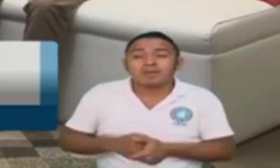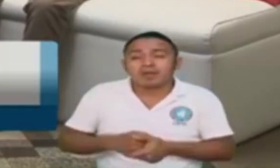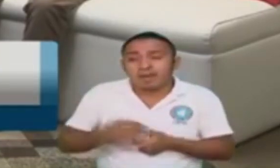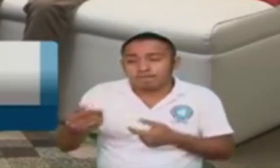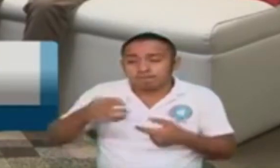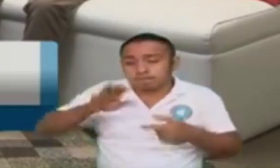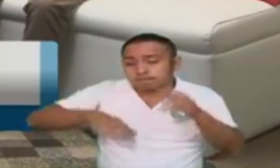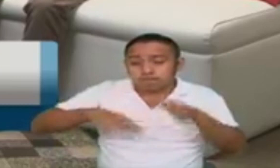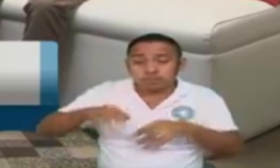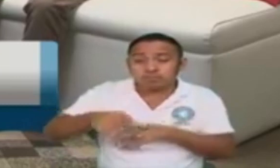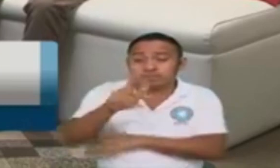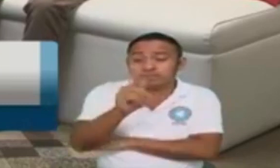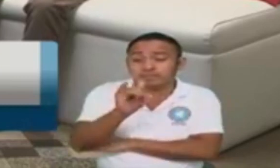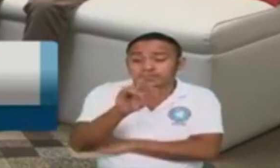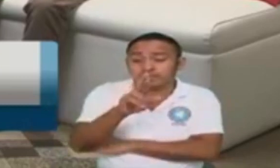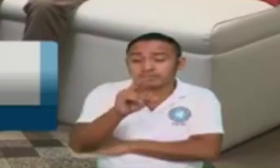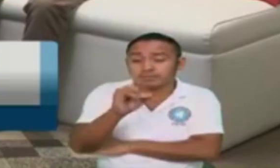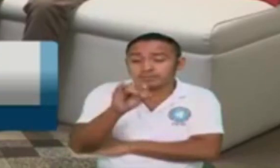requieren